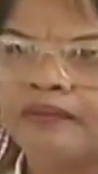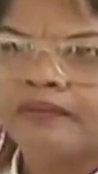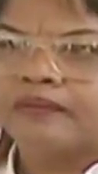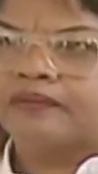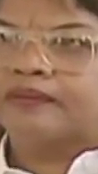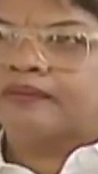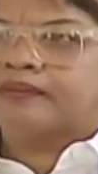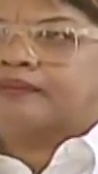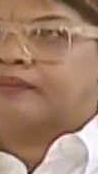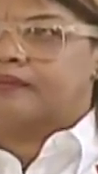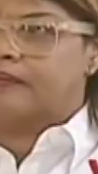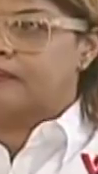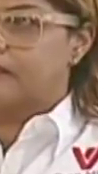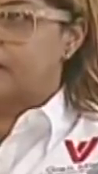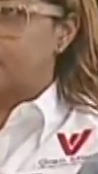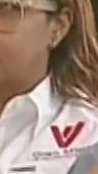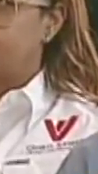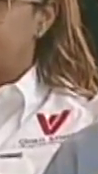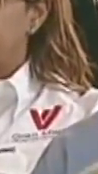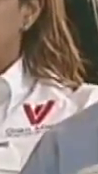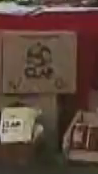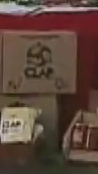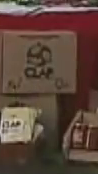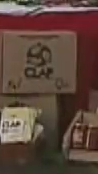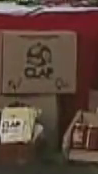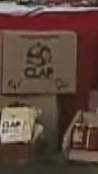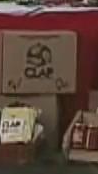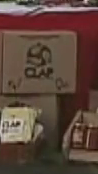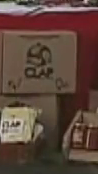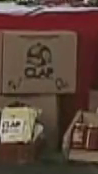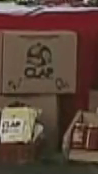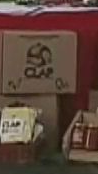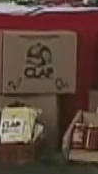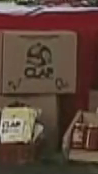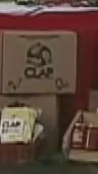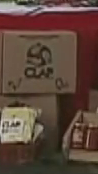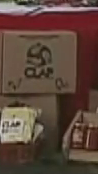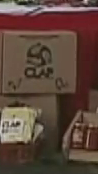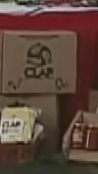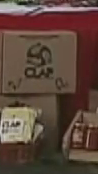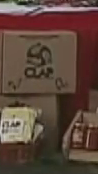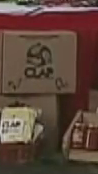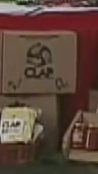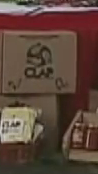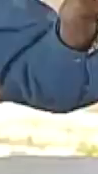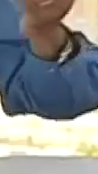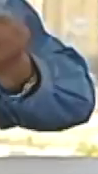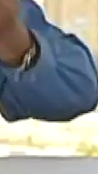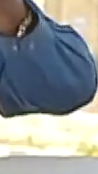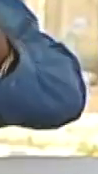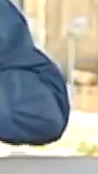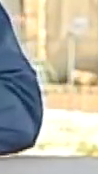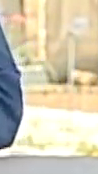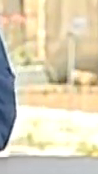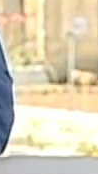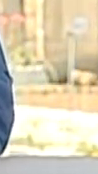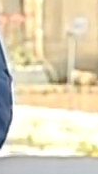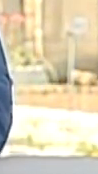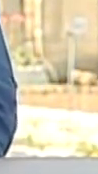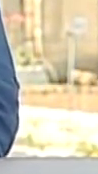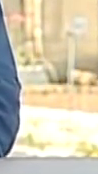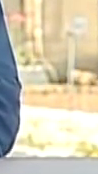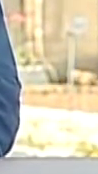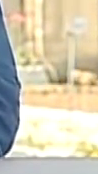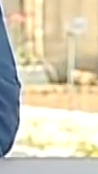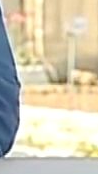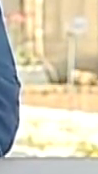A aplicar esta ley, a estudiarla ahorita mismo, hoy mismo. Saliendo de aquí, haciendo el plan. Y yo espero que me lleguen las propuestas del